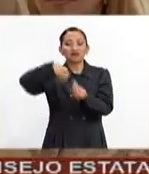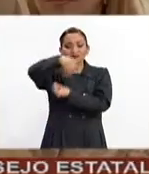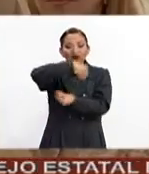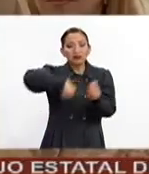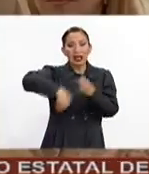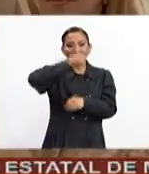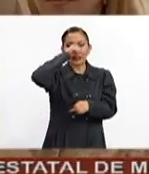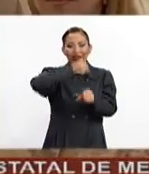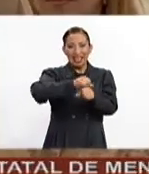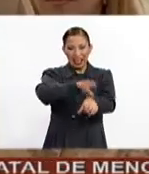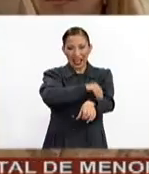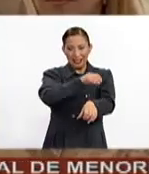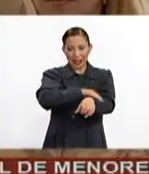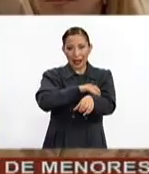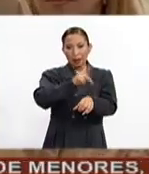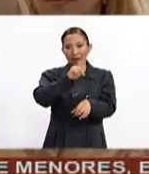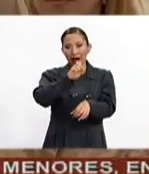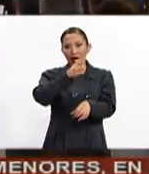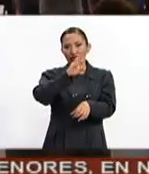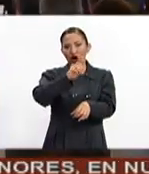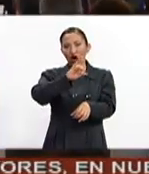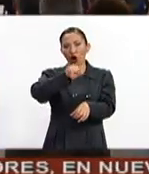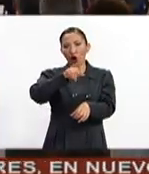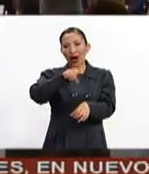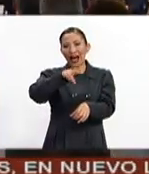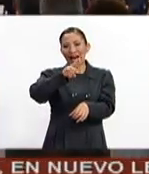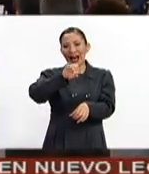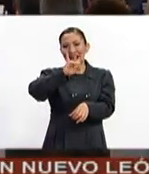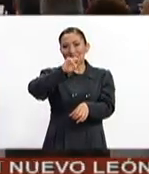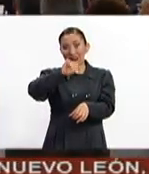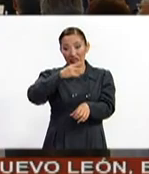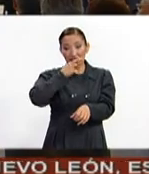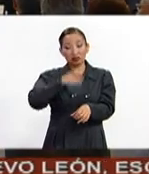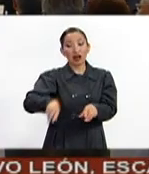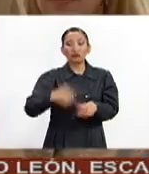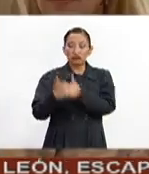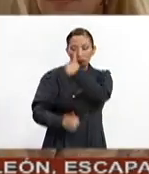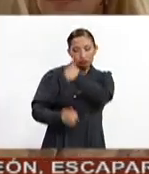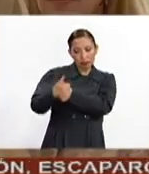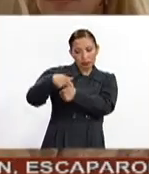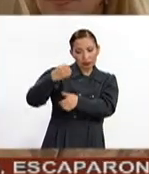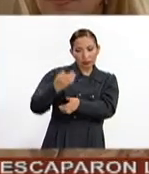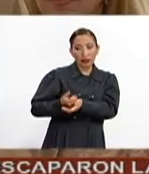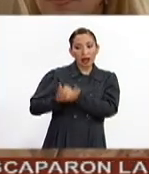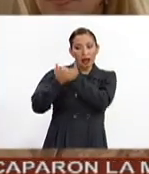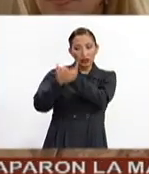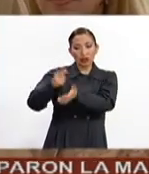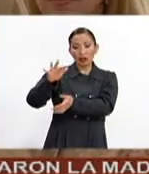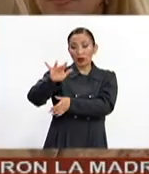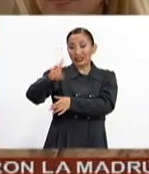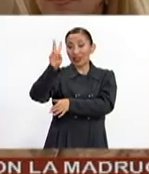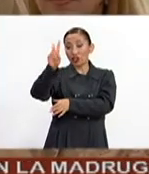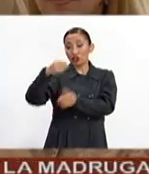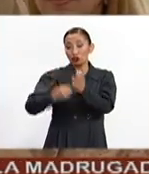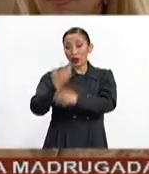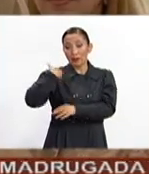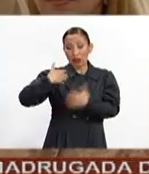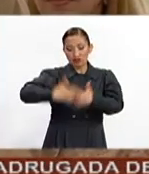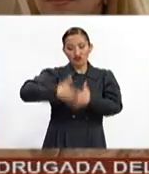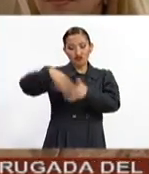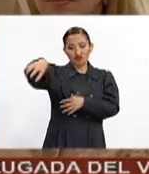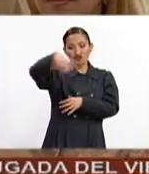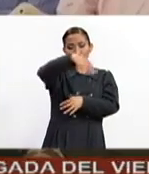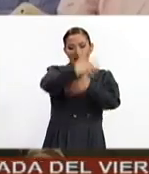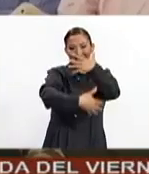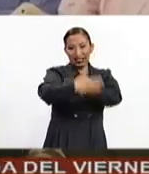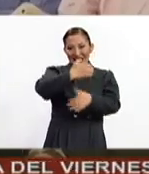renovables. El secretario de Energía, Pedro Joaquín Caldwell, destacó las subastas de energías limpias que fomentan 52 nuevas centrales en